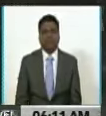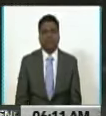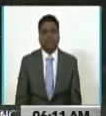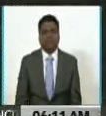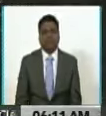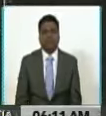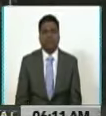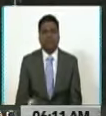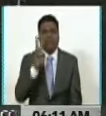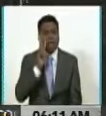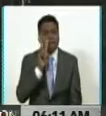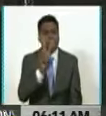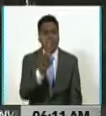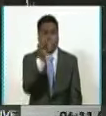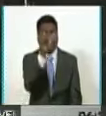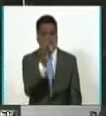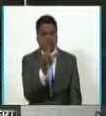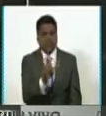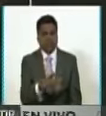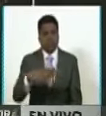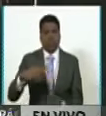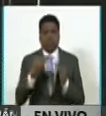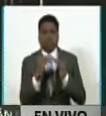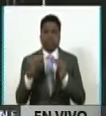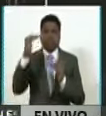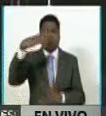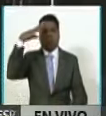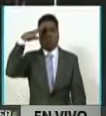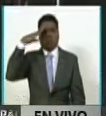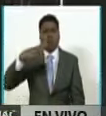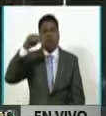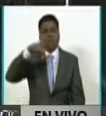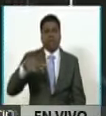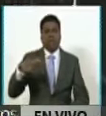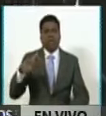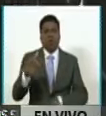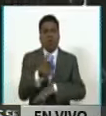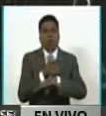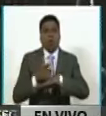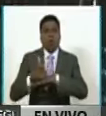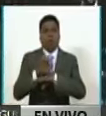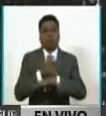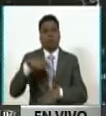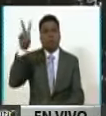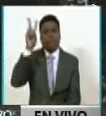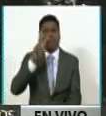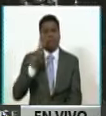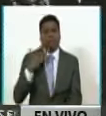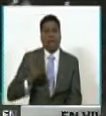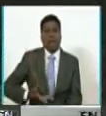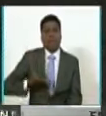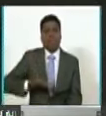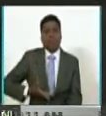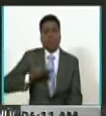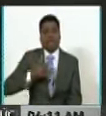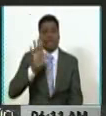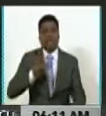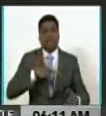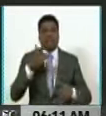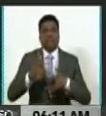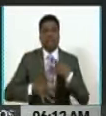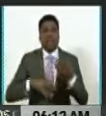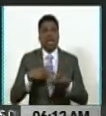Vemos a los altos funcionarios del Estado venezolano entonces participando en este importante acto que se